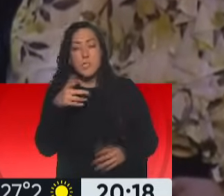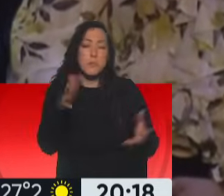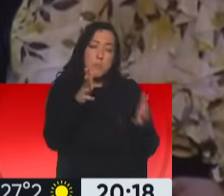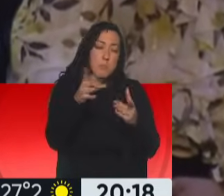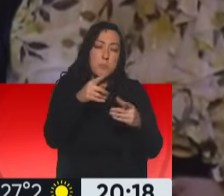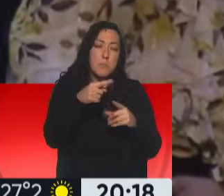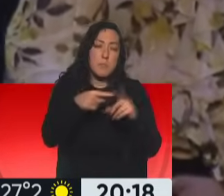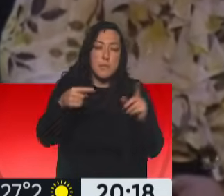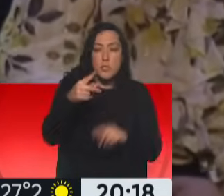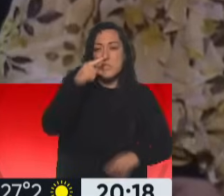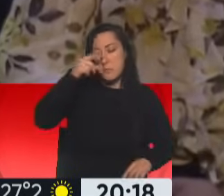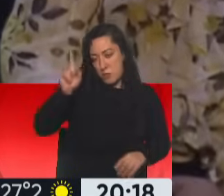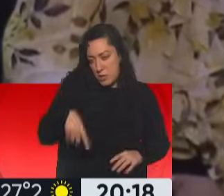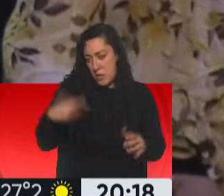7%,